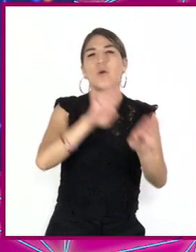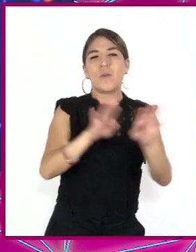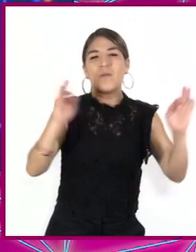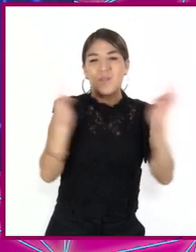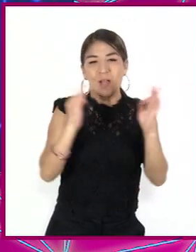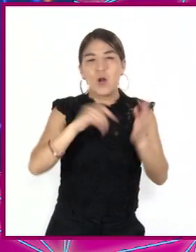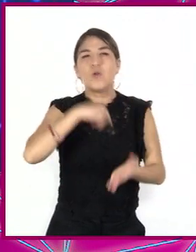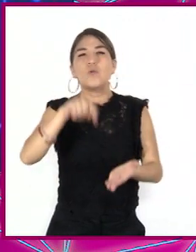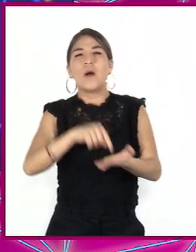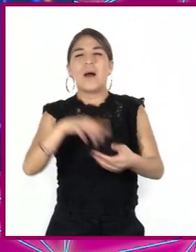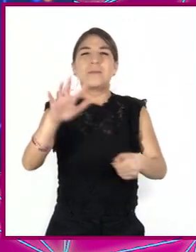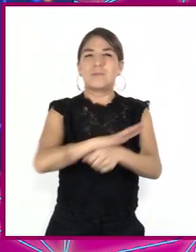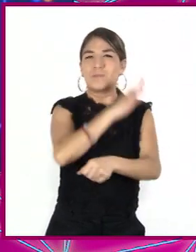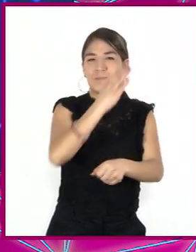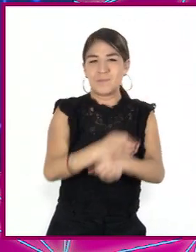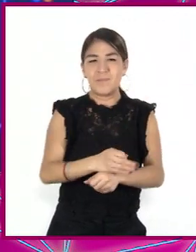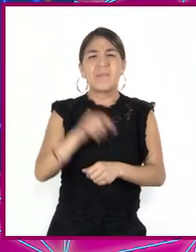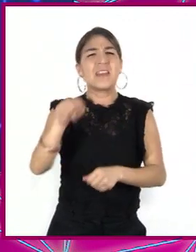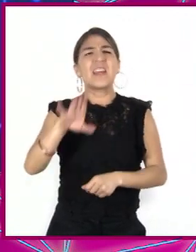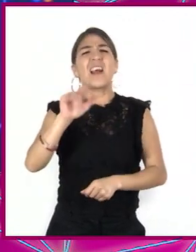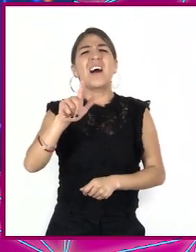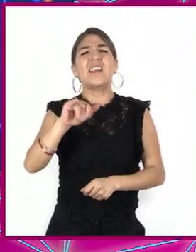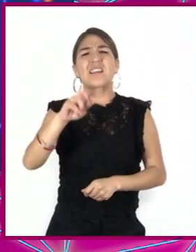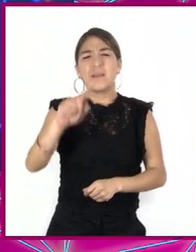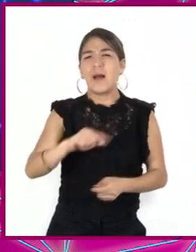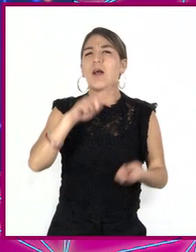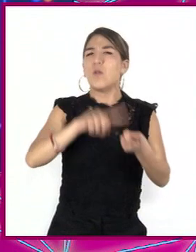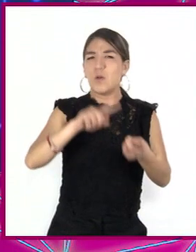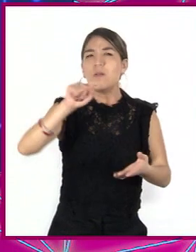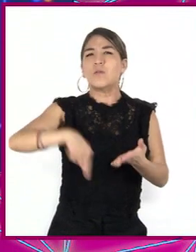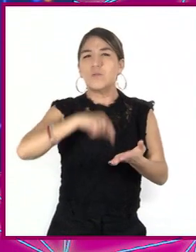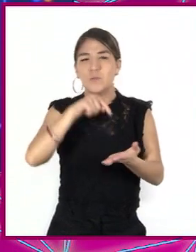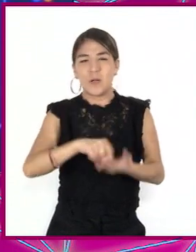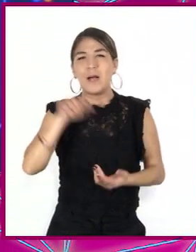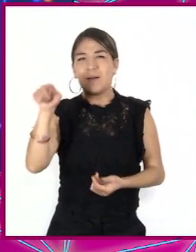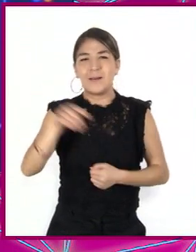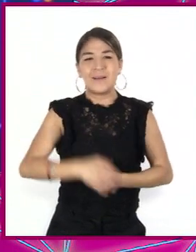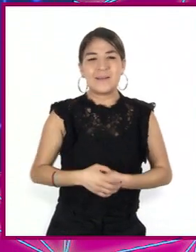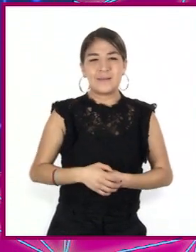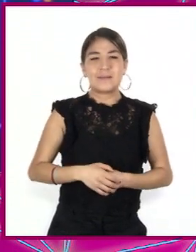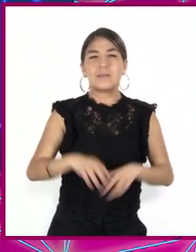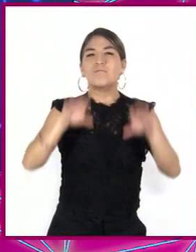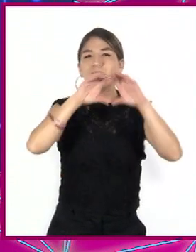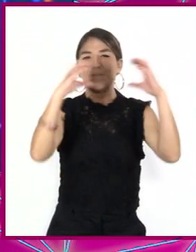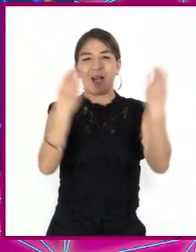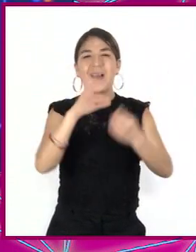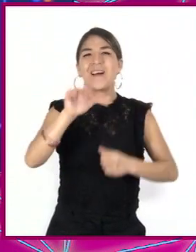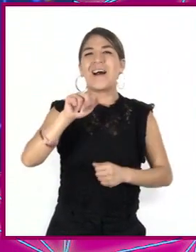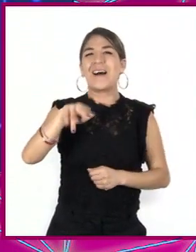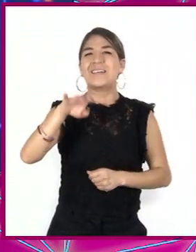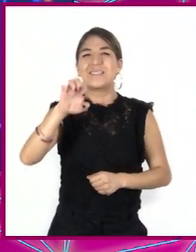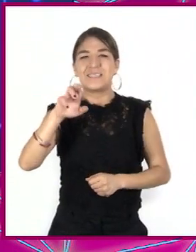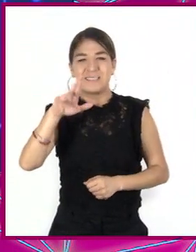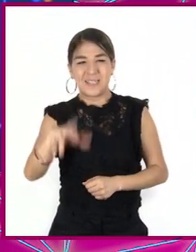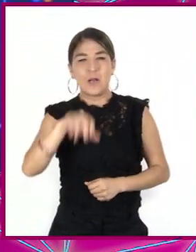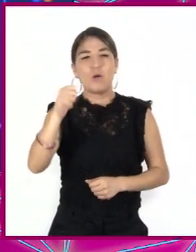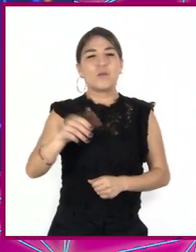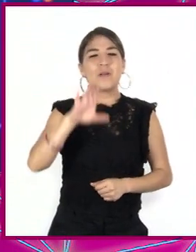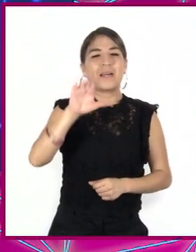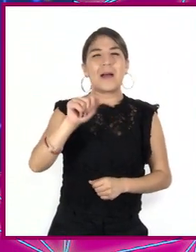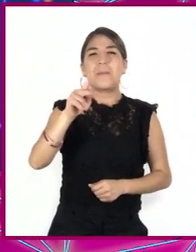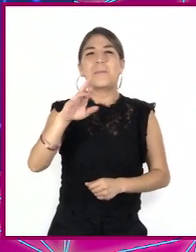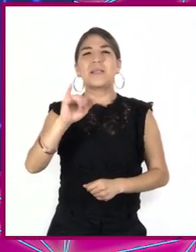fría. la zona cálida se ubica entre los trópicos de Cáncer y de Capricornio. Ahí, los